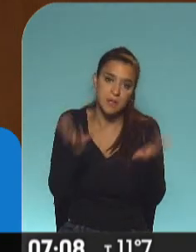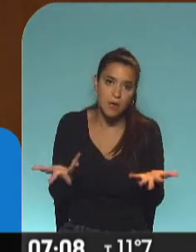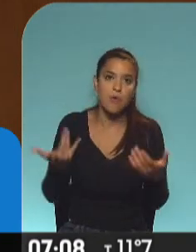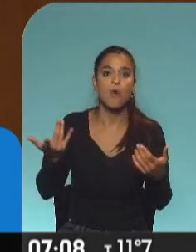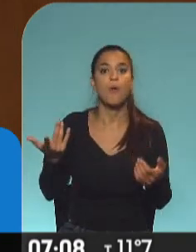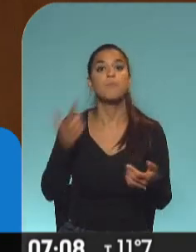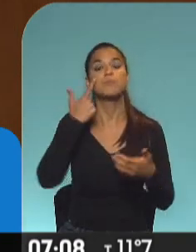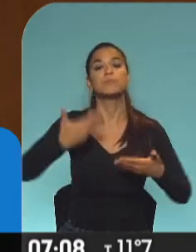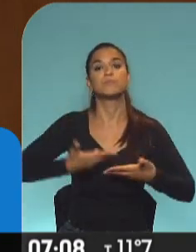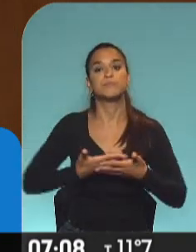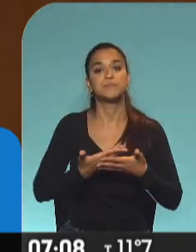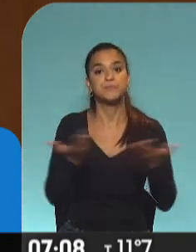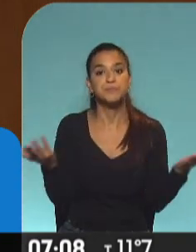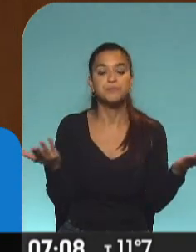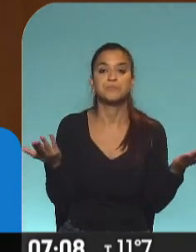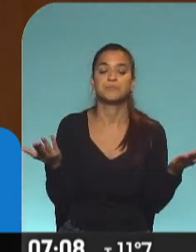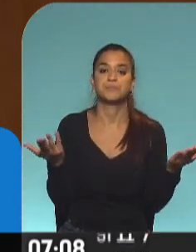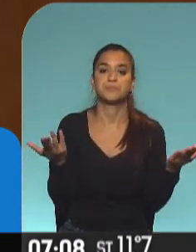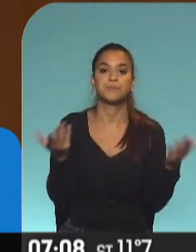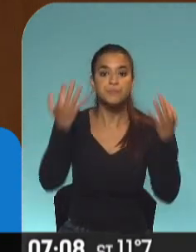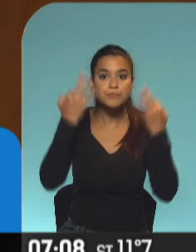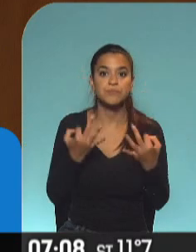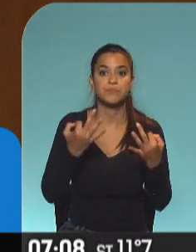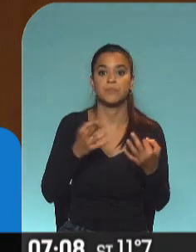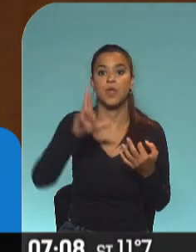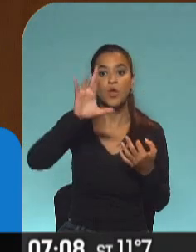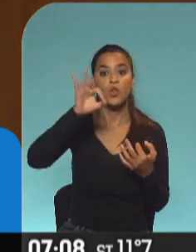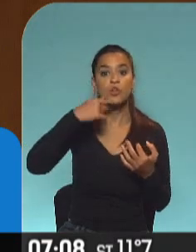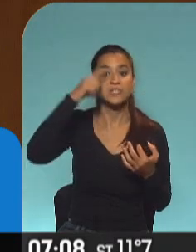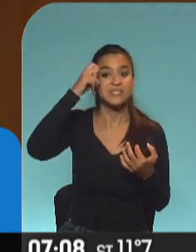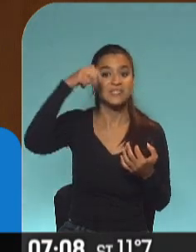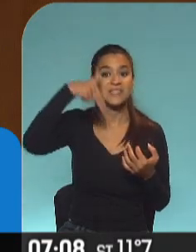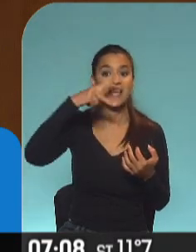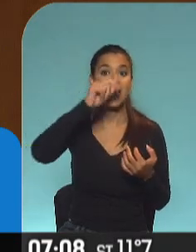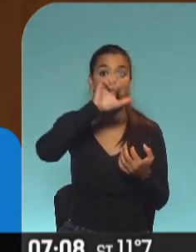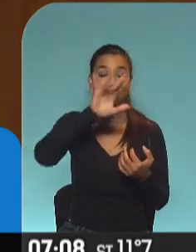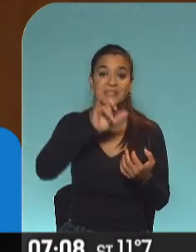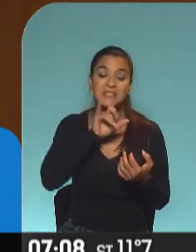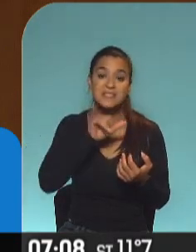de poner en el centro de la escena a Rosenkrantz y a las causas de